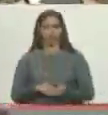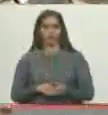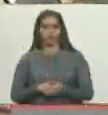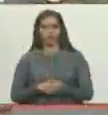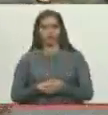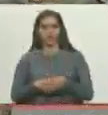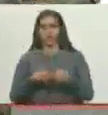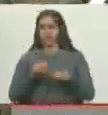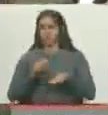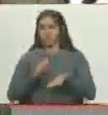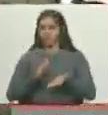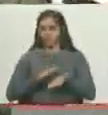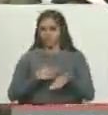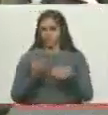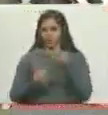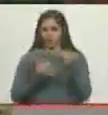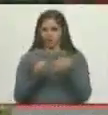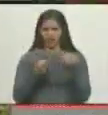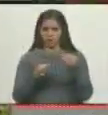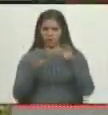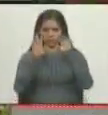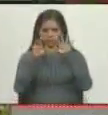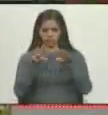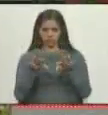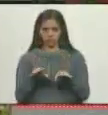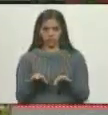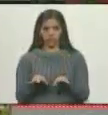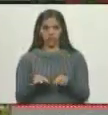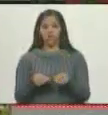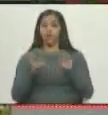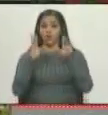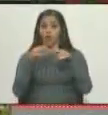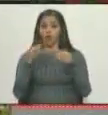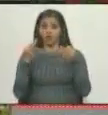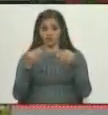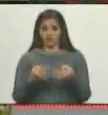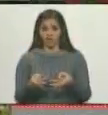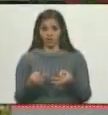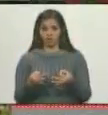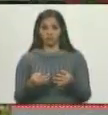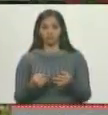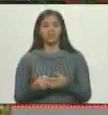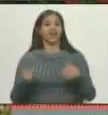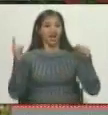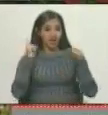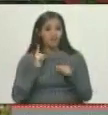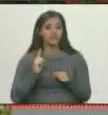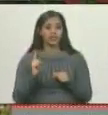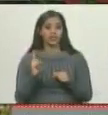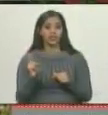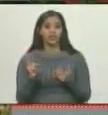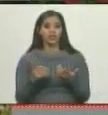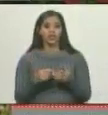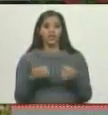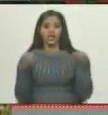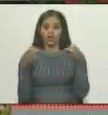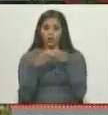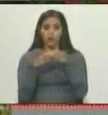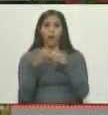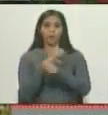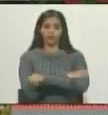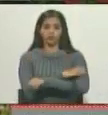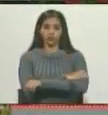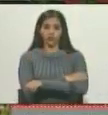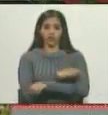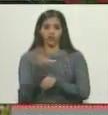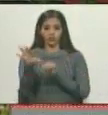Explicamos esto con un comunicado. Comunicado oficial. A pesar de que la delegación de la oposición